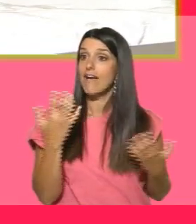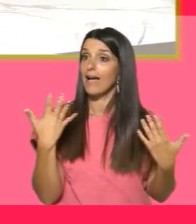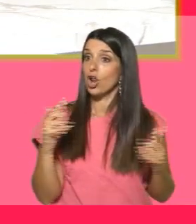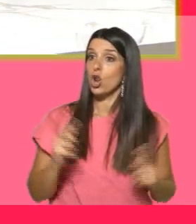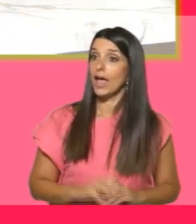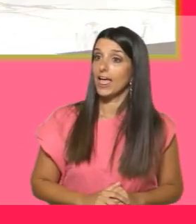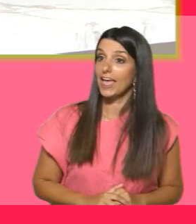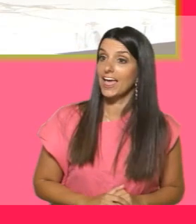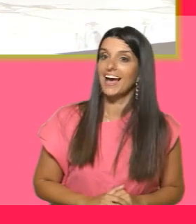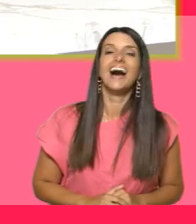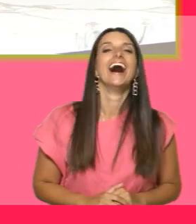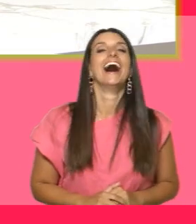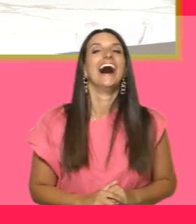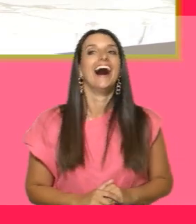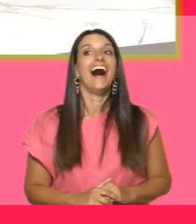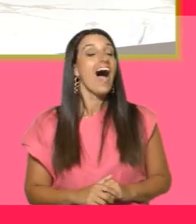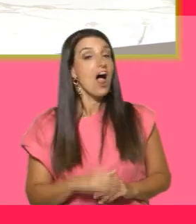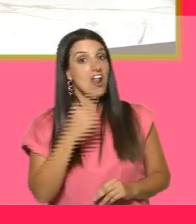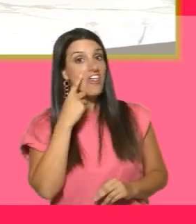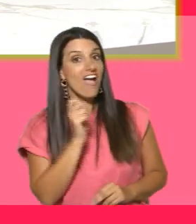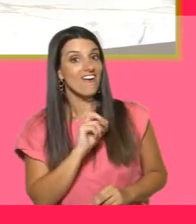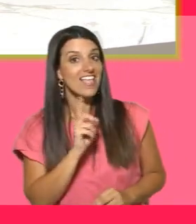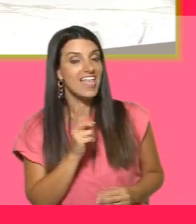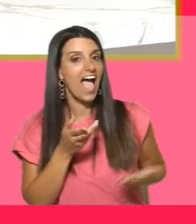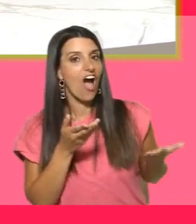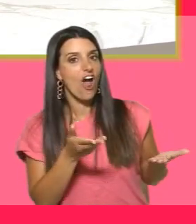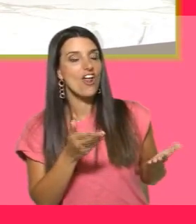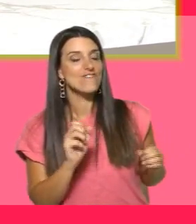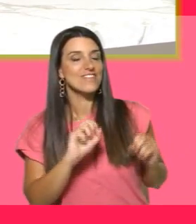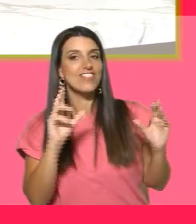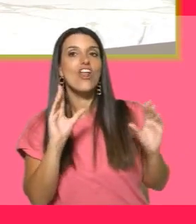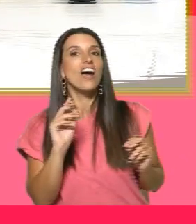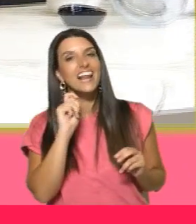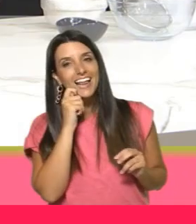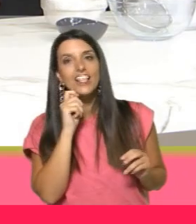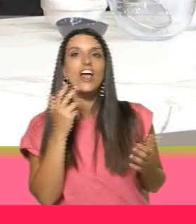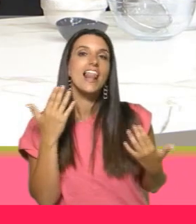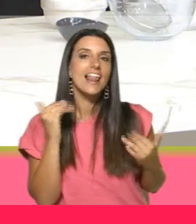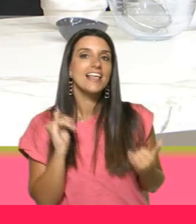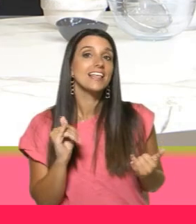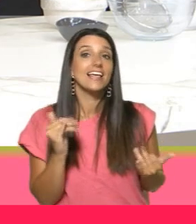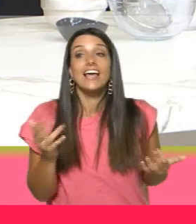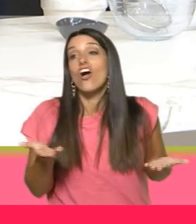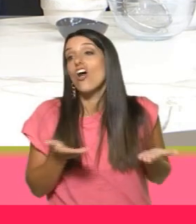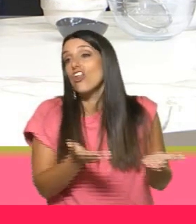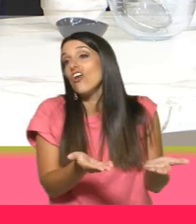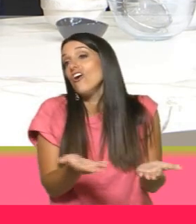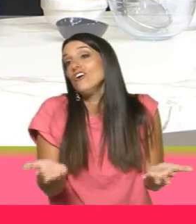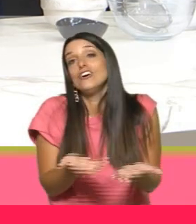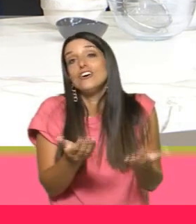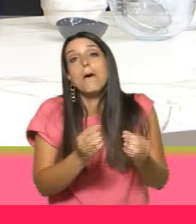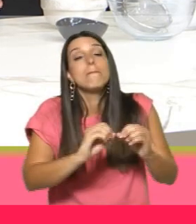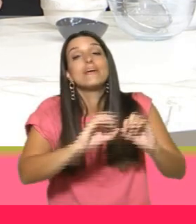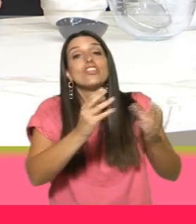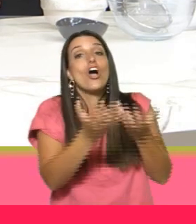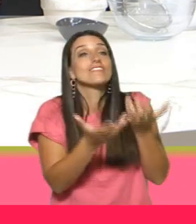hace nada, no se nota, ¿no? ¿Alguien sabe que tenemos el horno encendido? No. No, pero está muy lindo igual, está bien. El horno encendido para